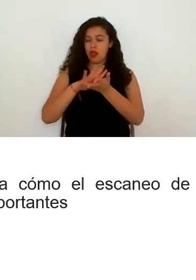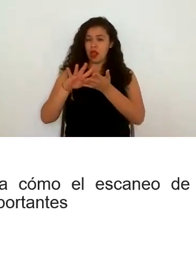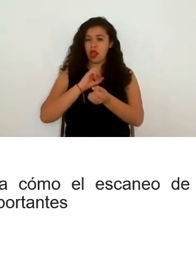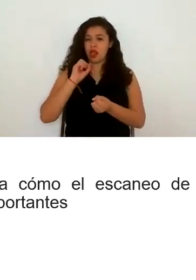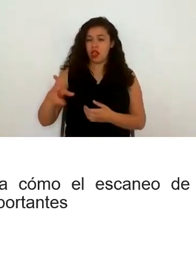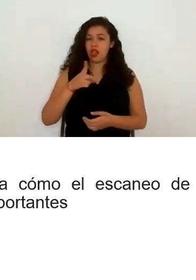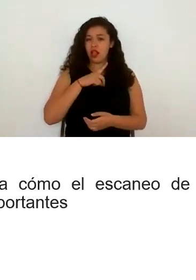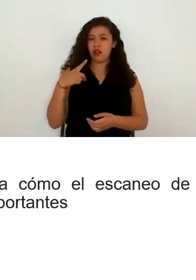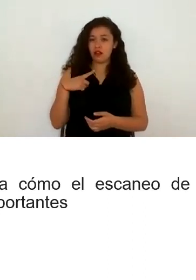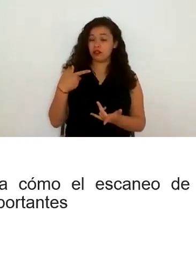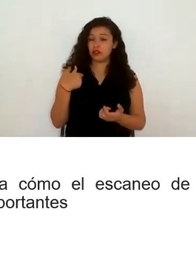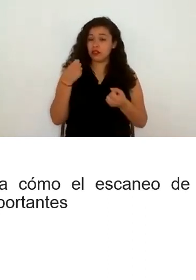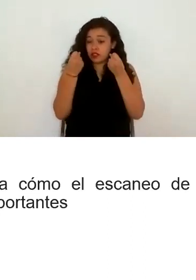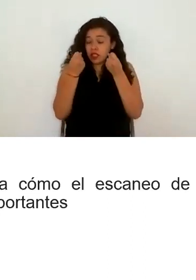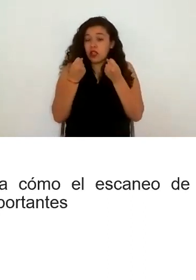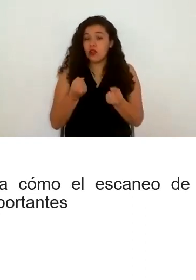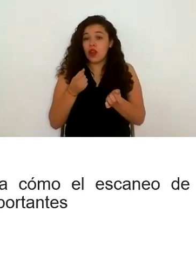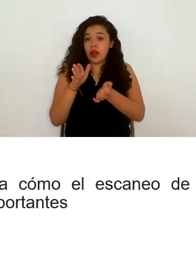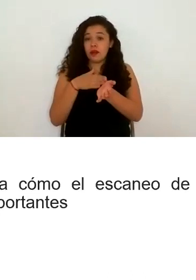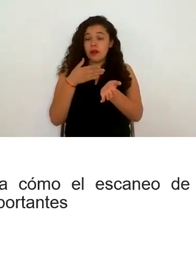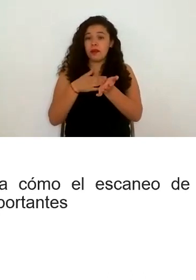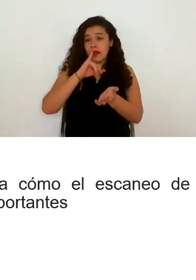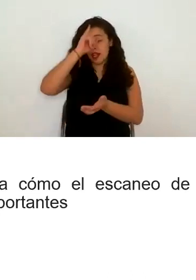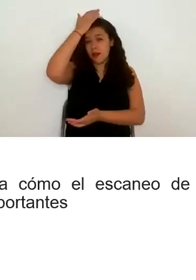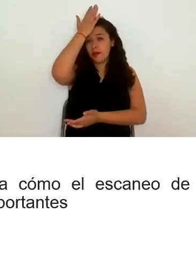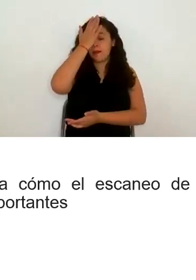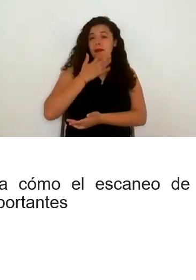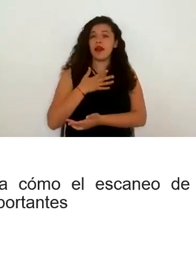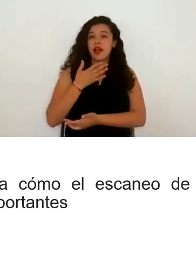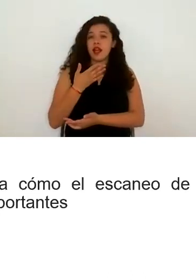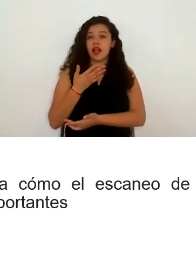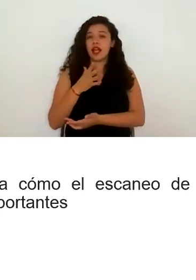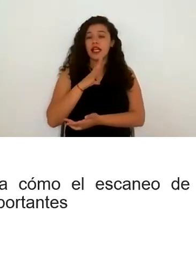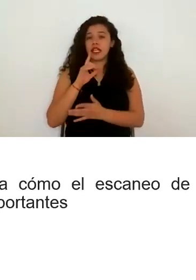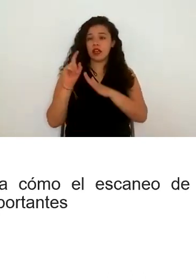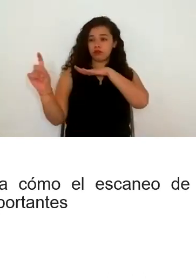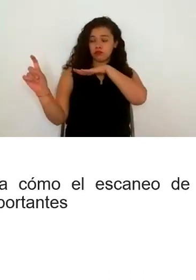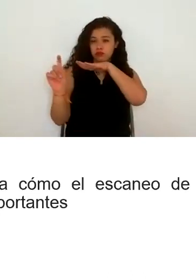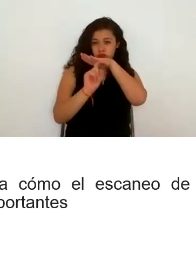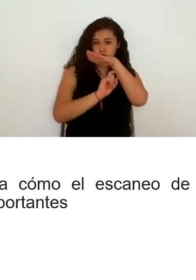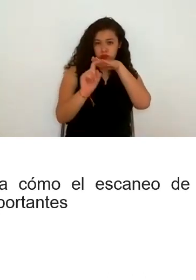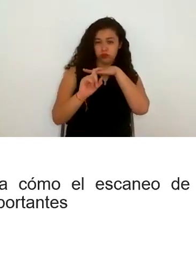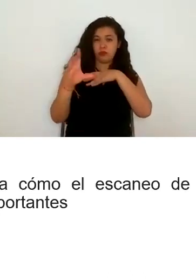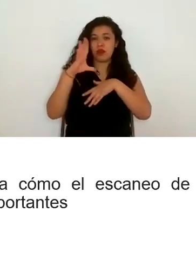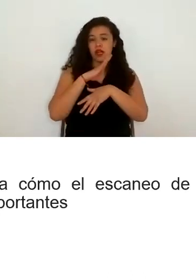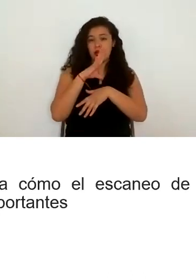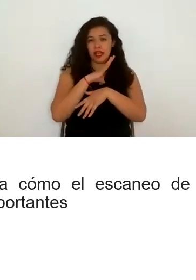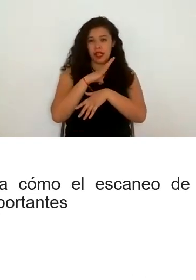que garantizar que el documento o la imagen que pasó por un escáner ya tiene códigos